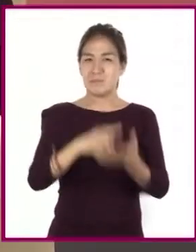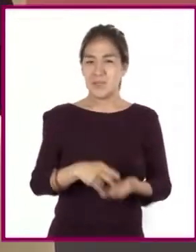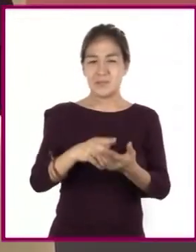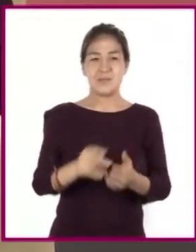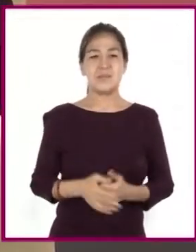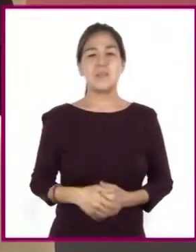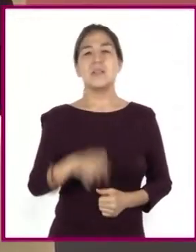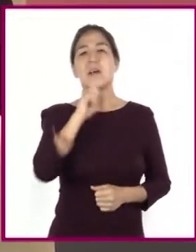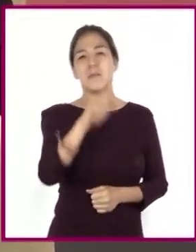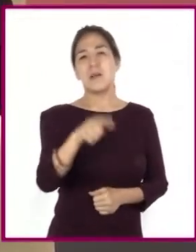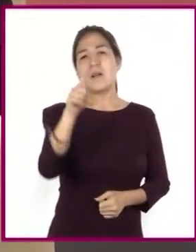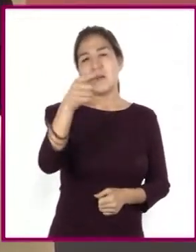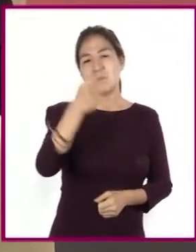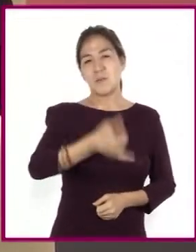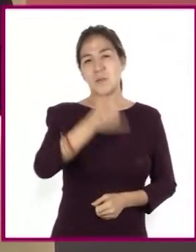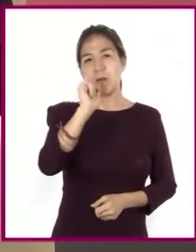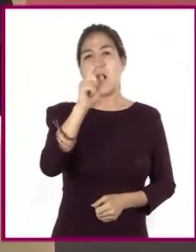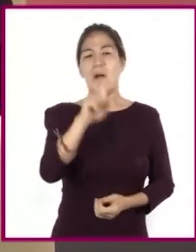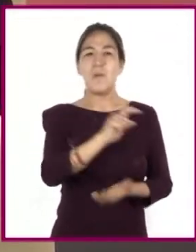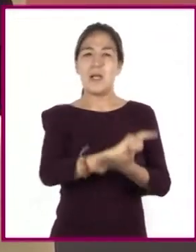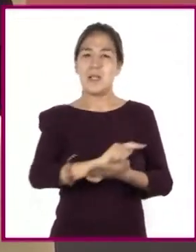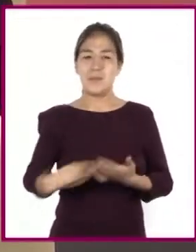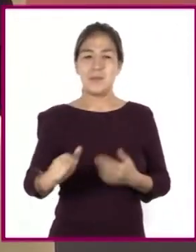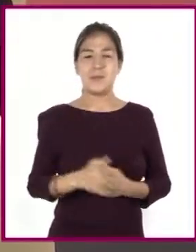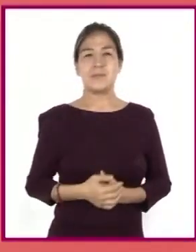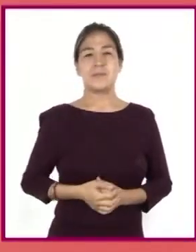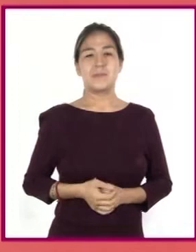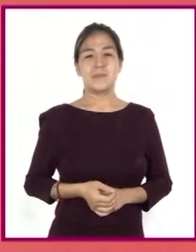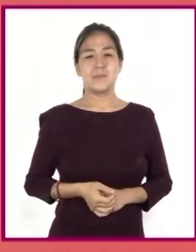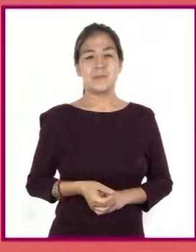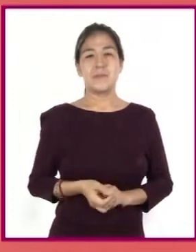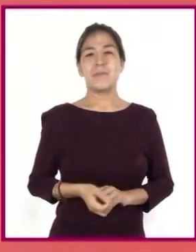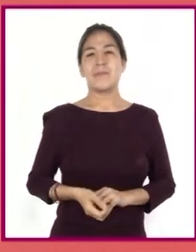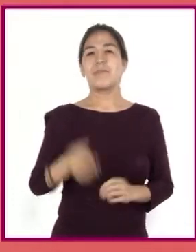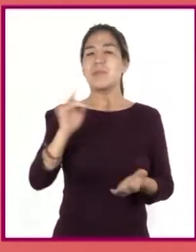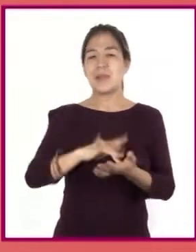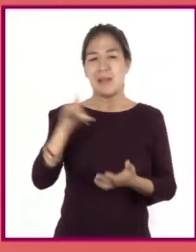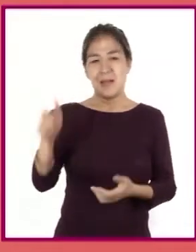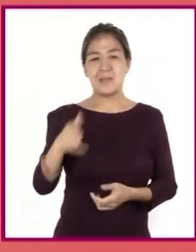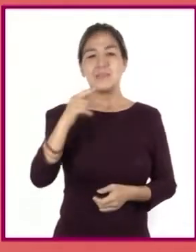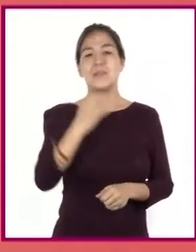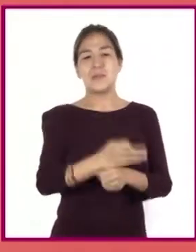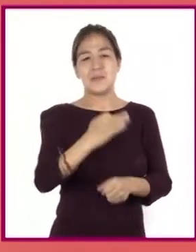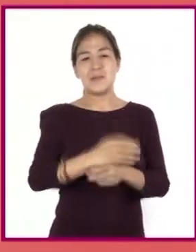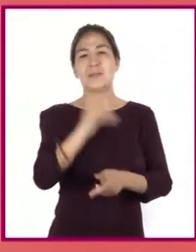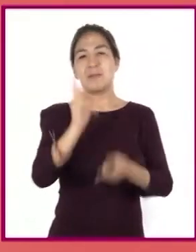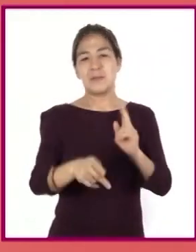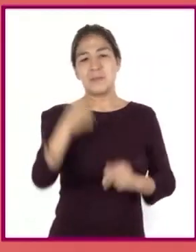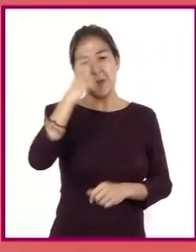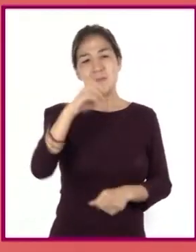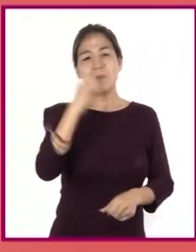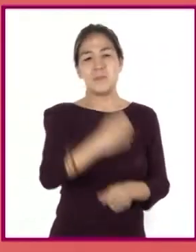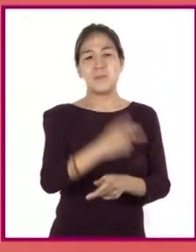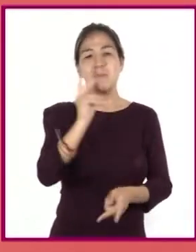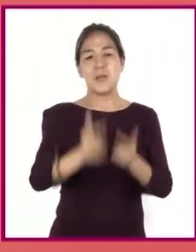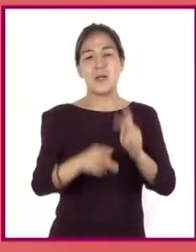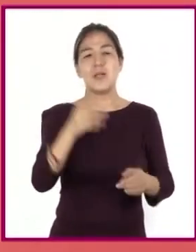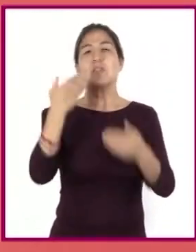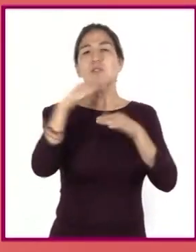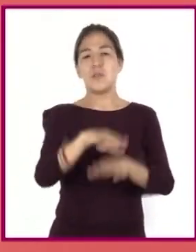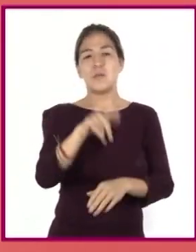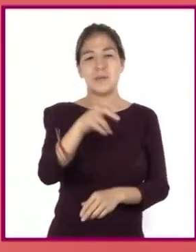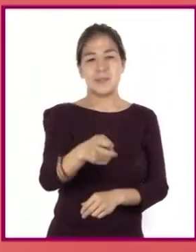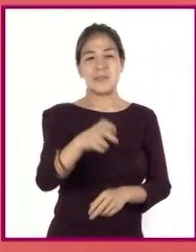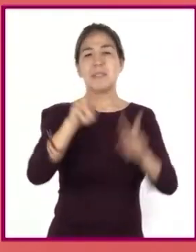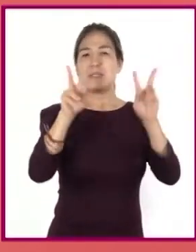importancia de consumir agua simple potable. Le agradecemos mucho su tiempo y la oportunidad que tenemos para conversar acerca de